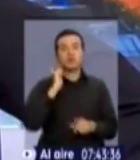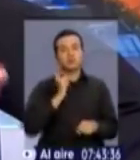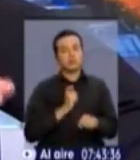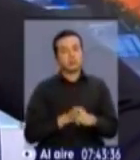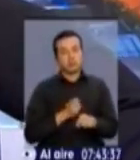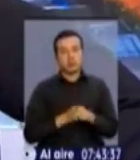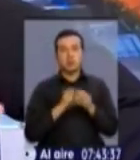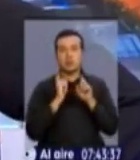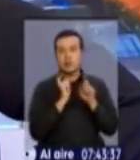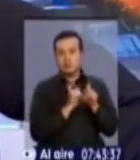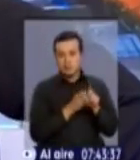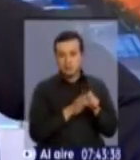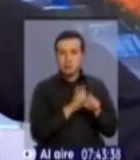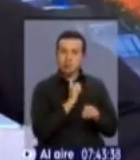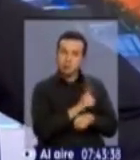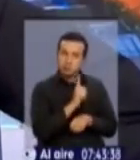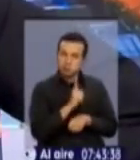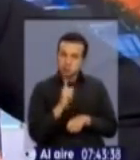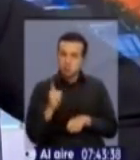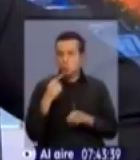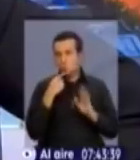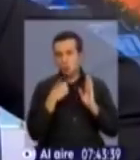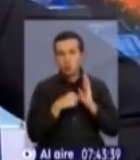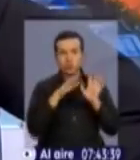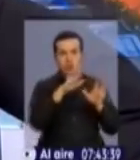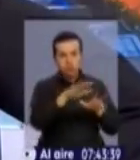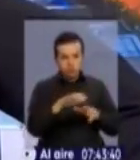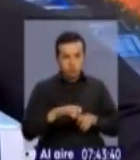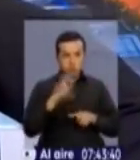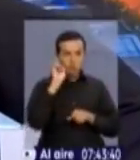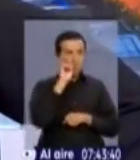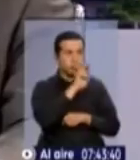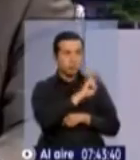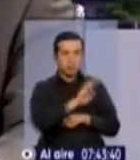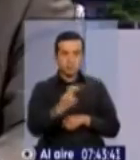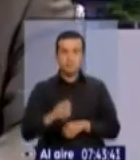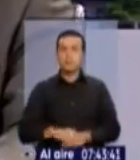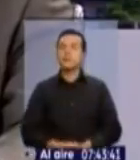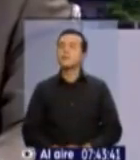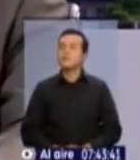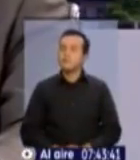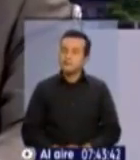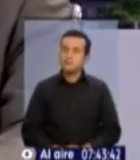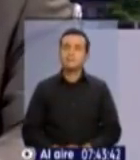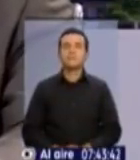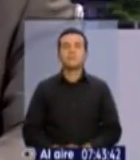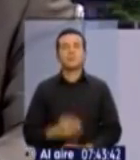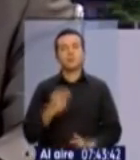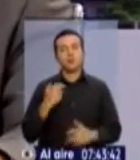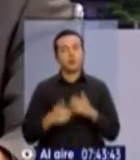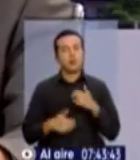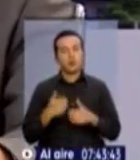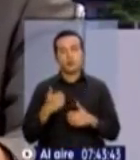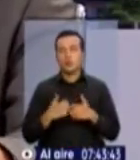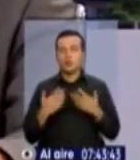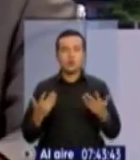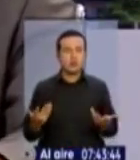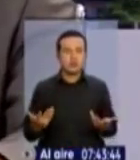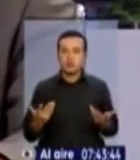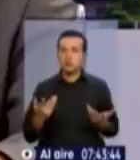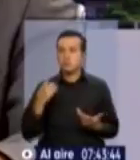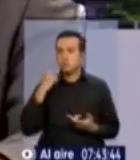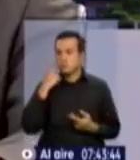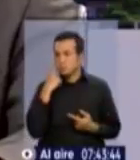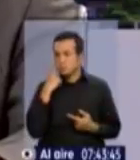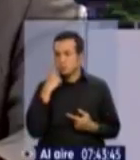sectores de la economía como por ejemplo agricultura y turismo si el programa con todo lo que hemos hablado carlos es que no estamos viendo todavía la letra fina